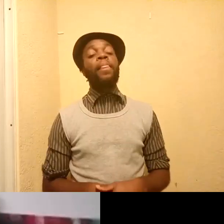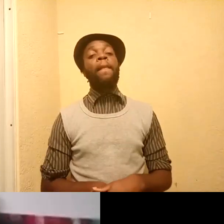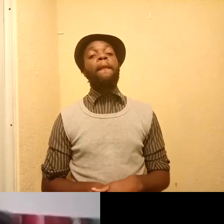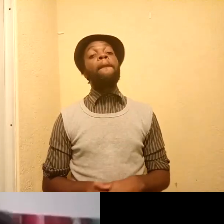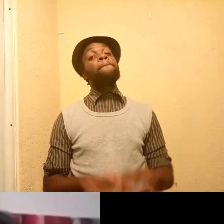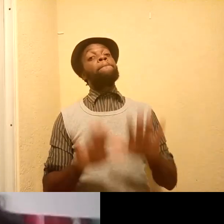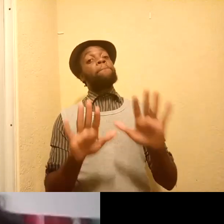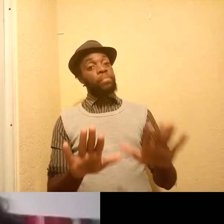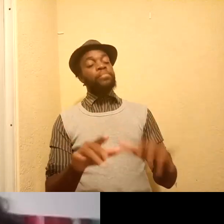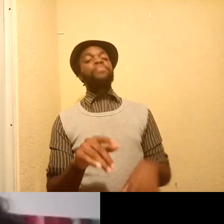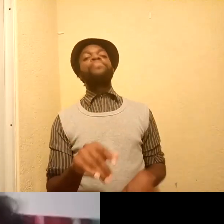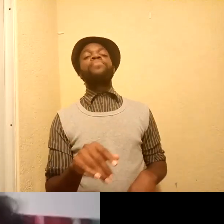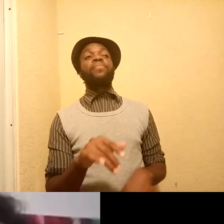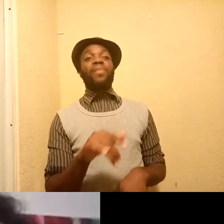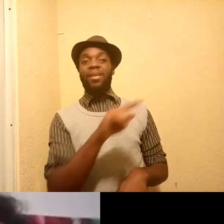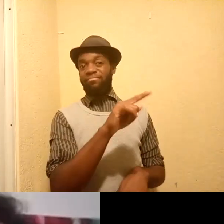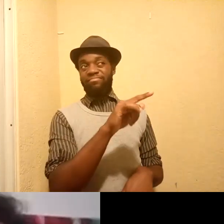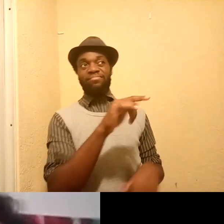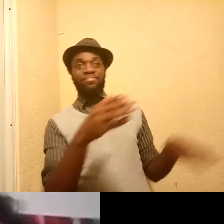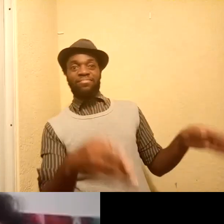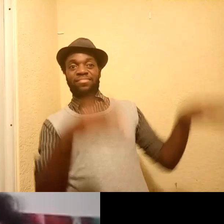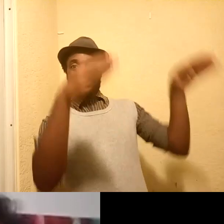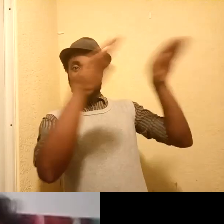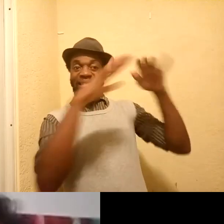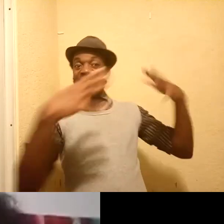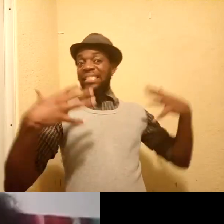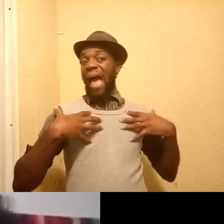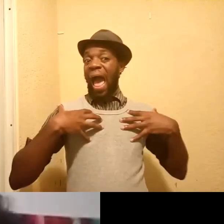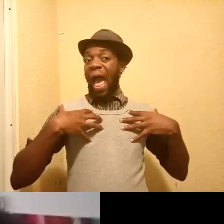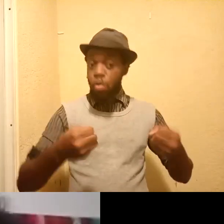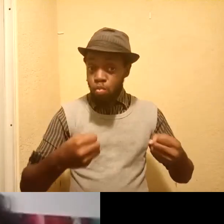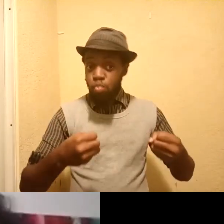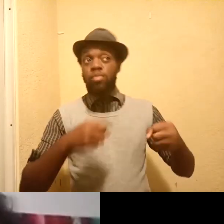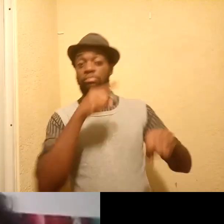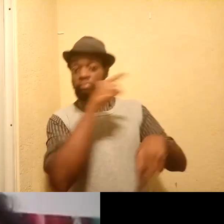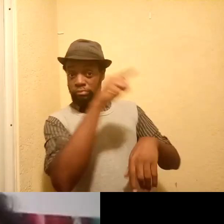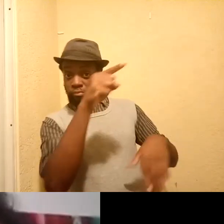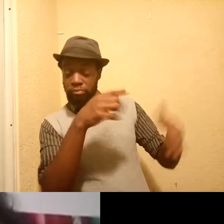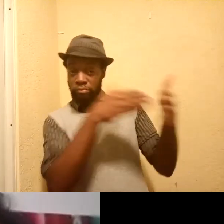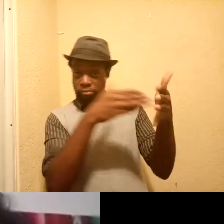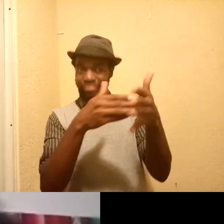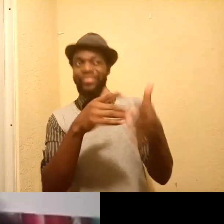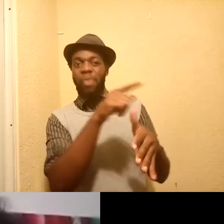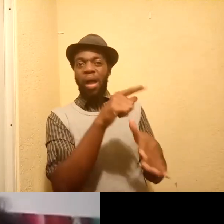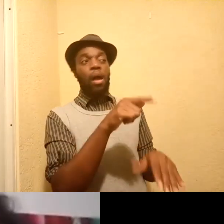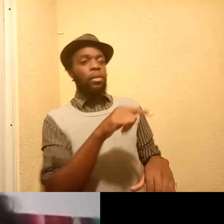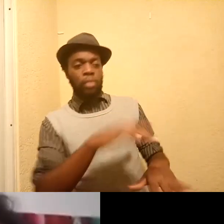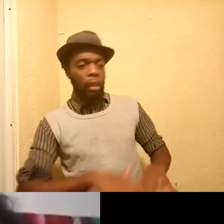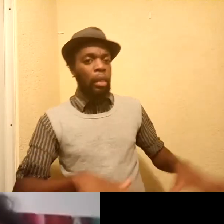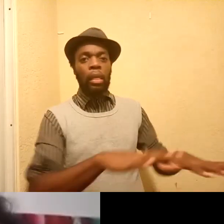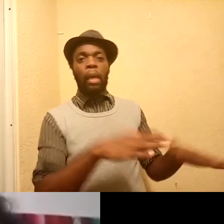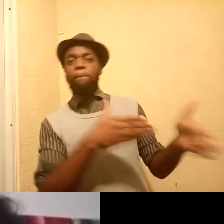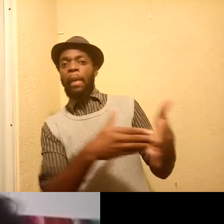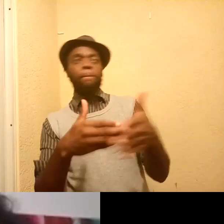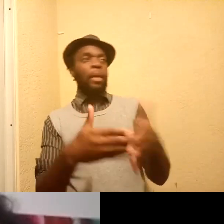salud, hemos visto que necesariamente pueden ser barreras a nivel del acceso físico, como por ejemplo para